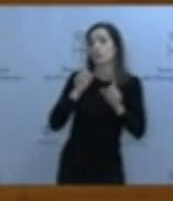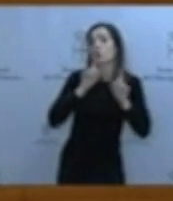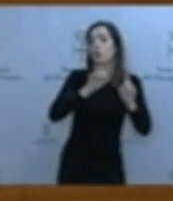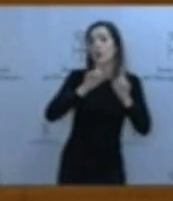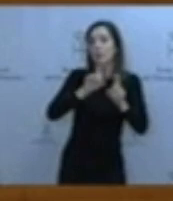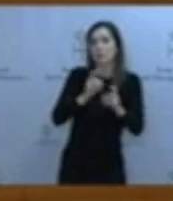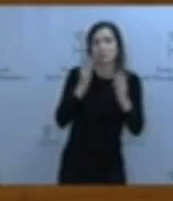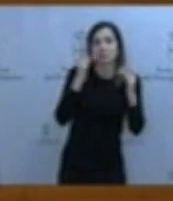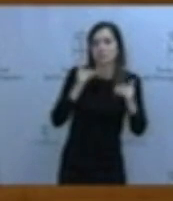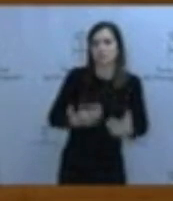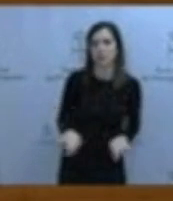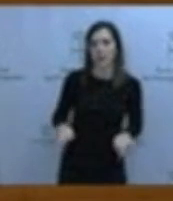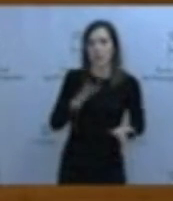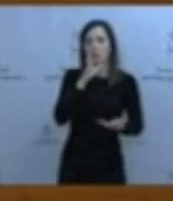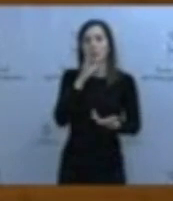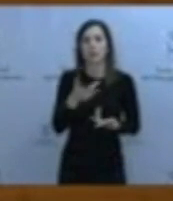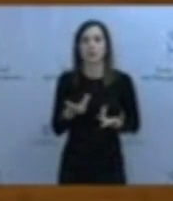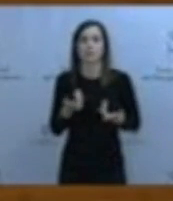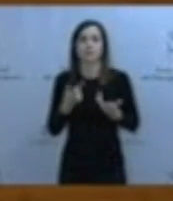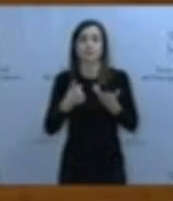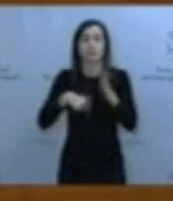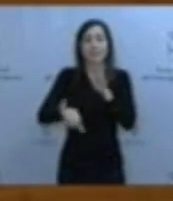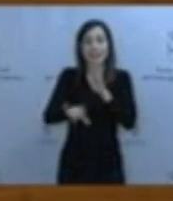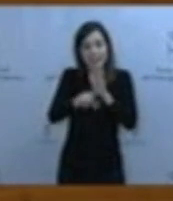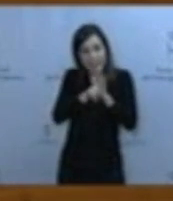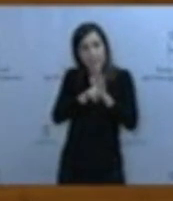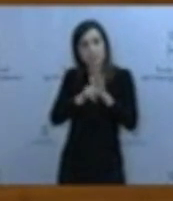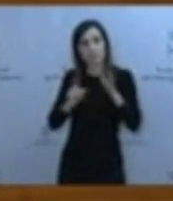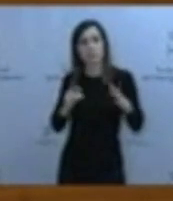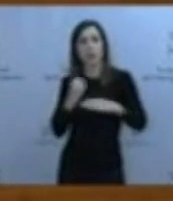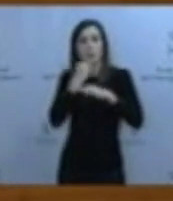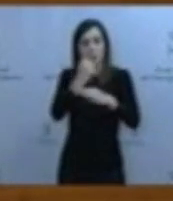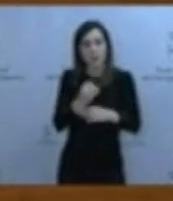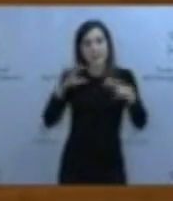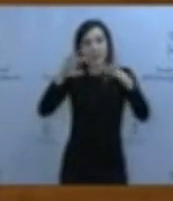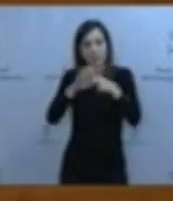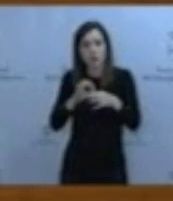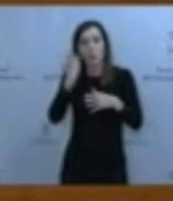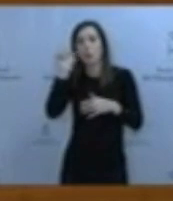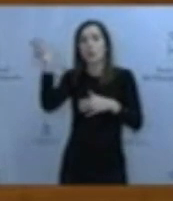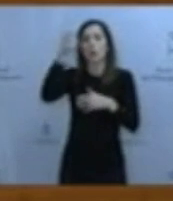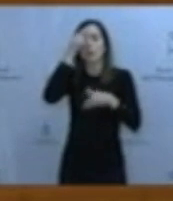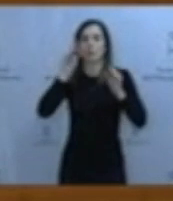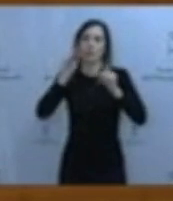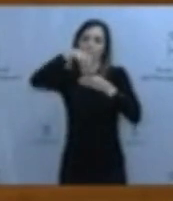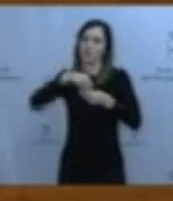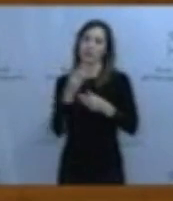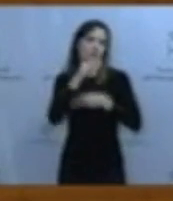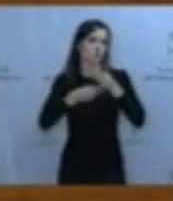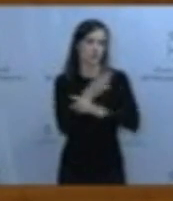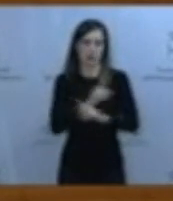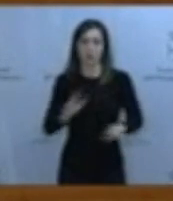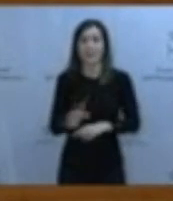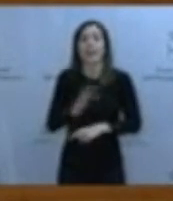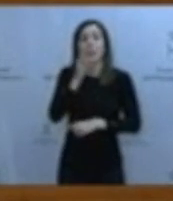prácticamente inexistente. Es decir, que fundamentan una ley de educación en un concepto que en pedagogía no se utiliza y cuyo